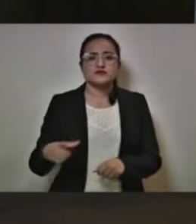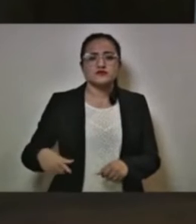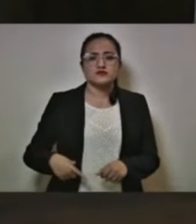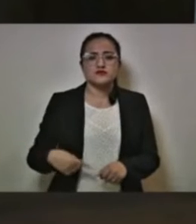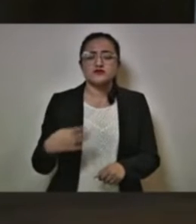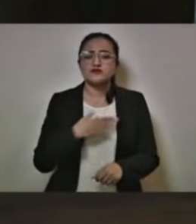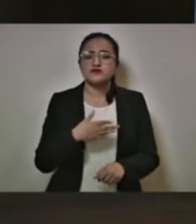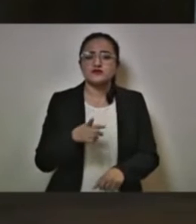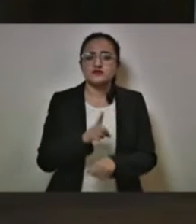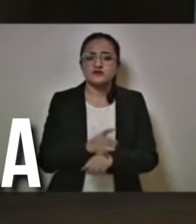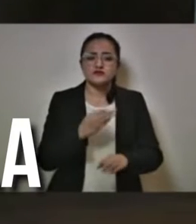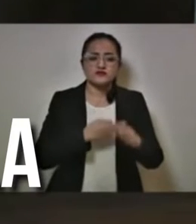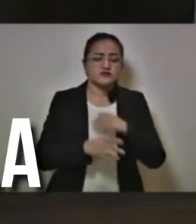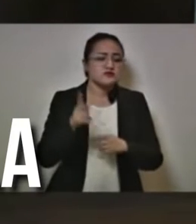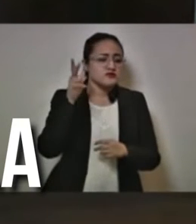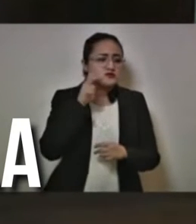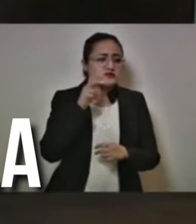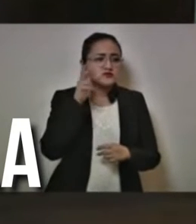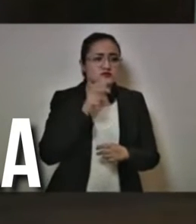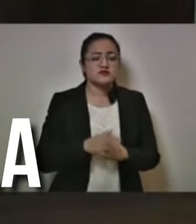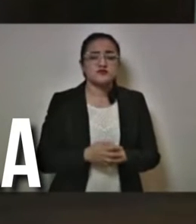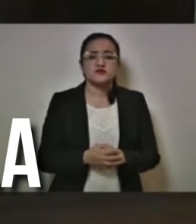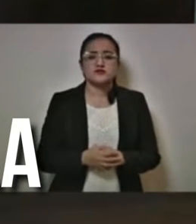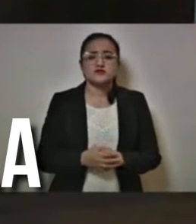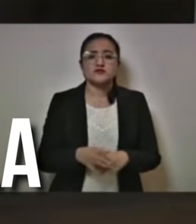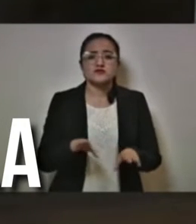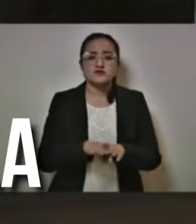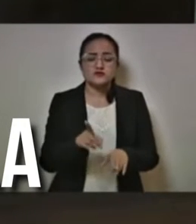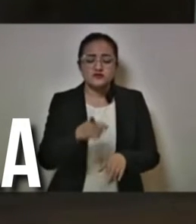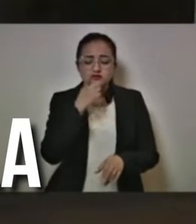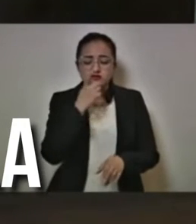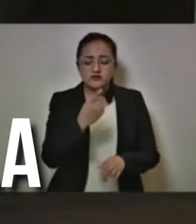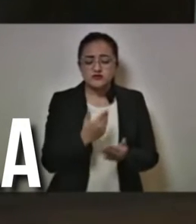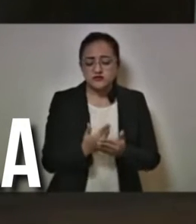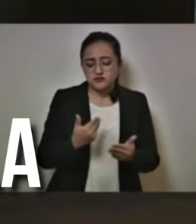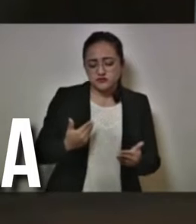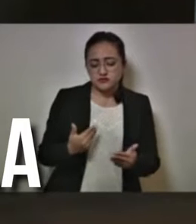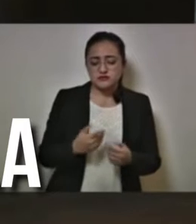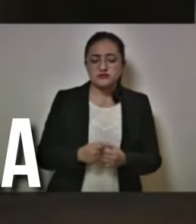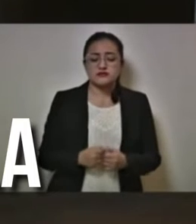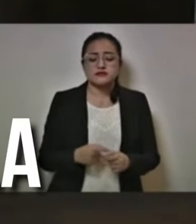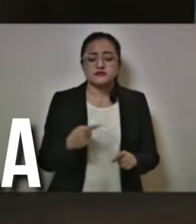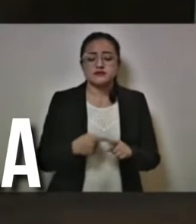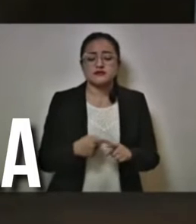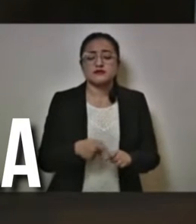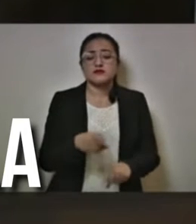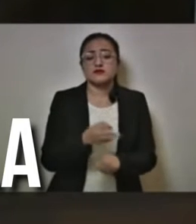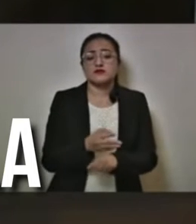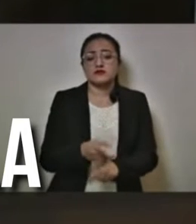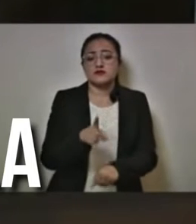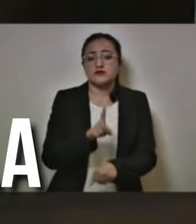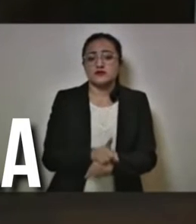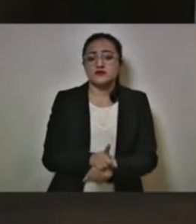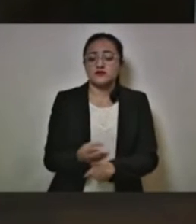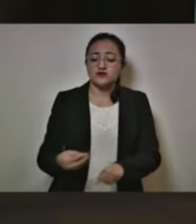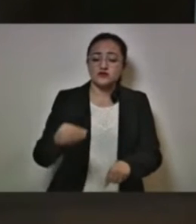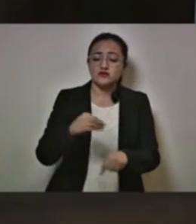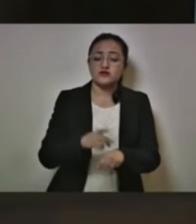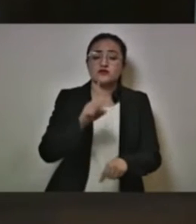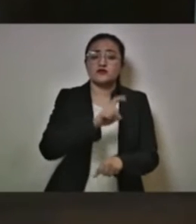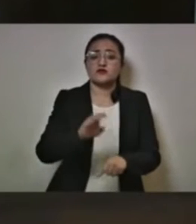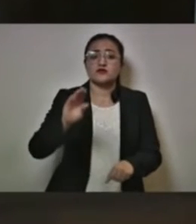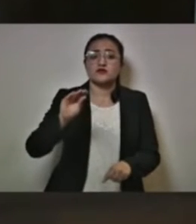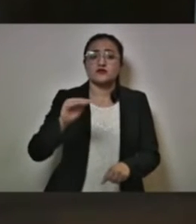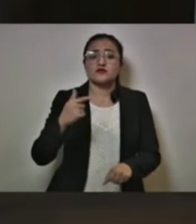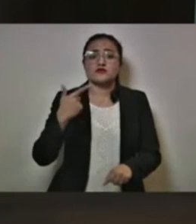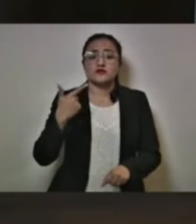El secretario de Salud de Puebla, Jorge Humberto Uribe Téllez, informó de 197 casos nuevos de coronavirus, la cifra más alta registrada, y